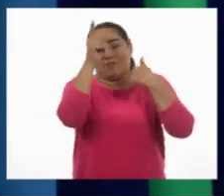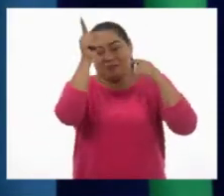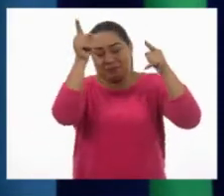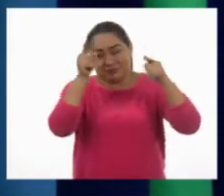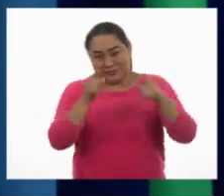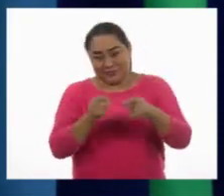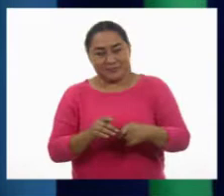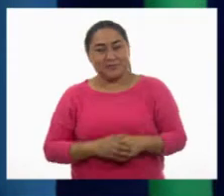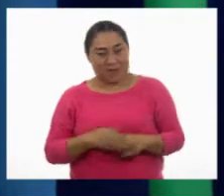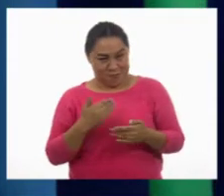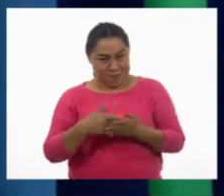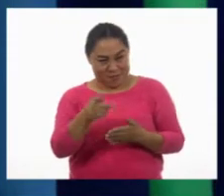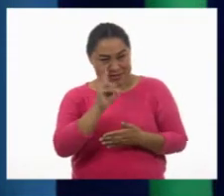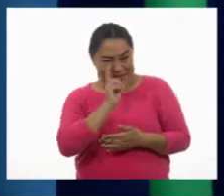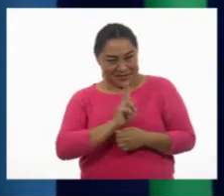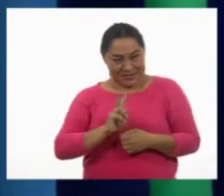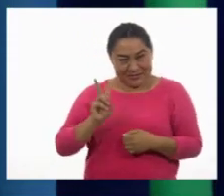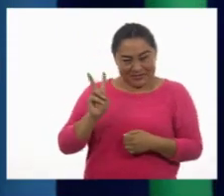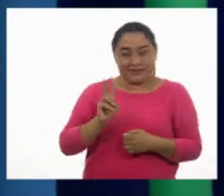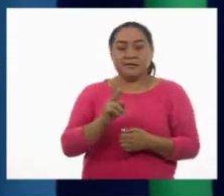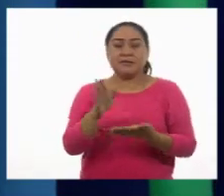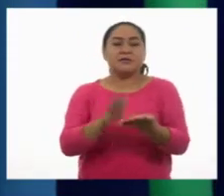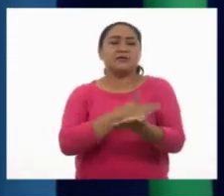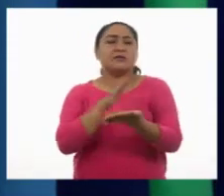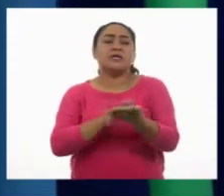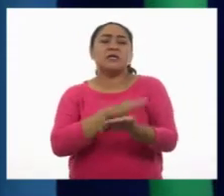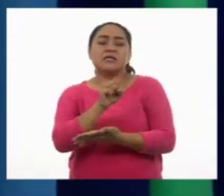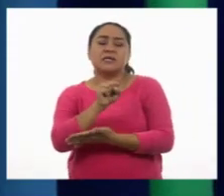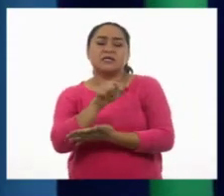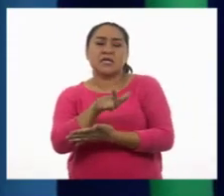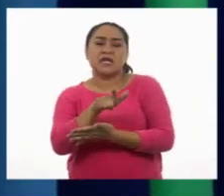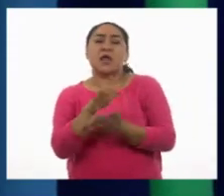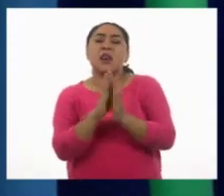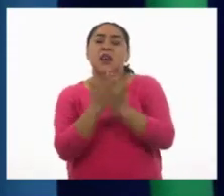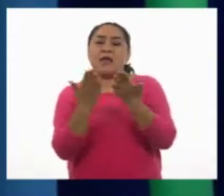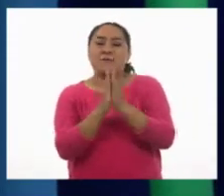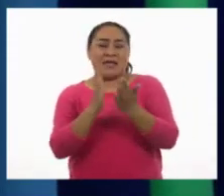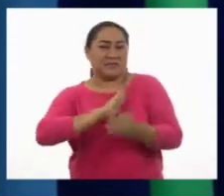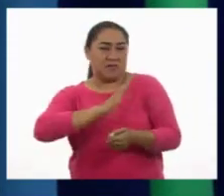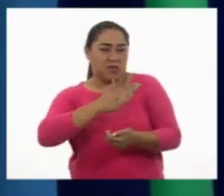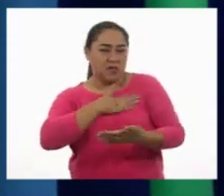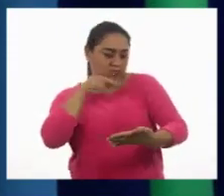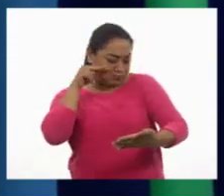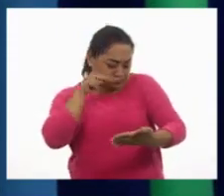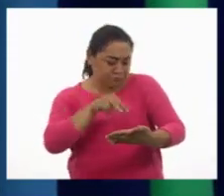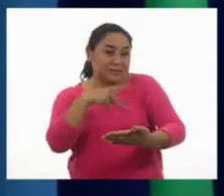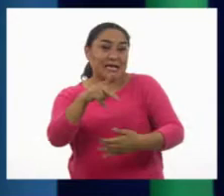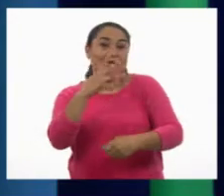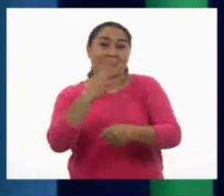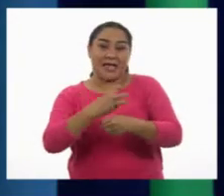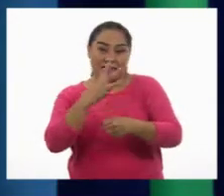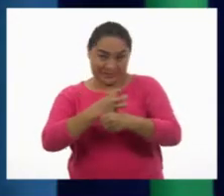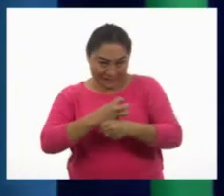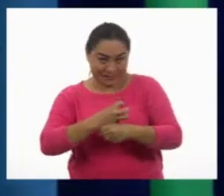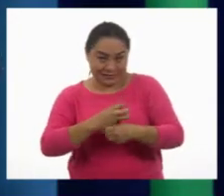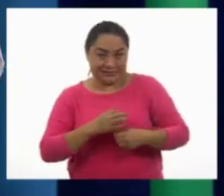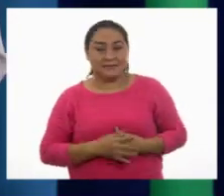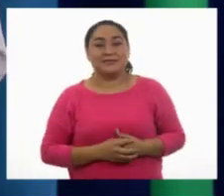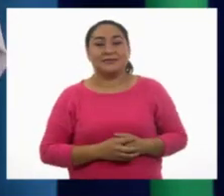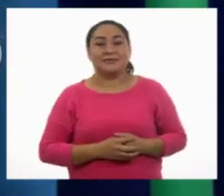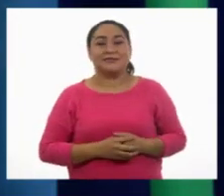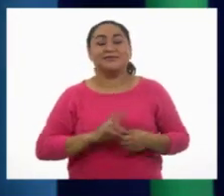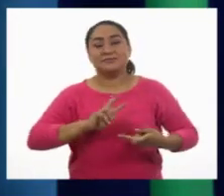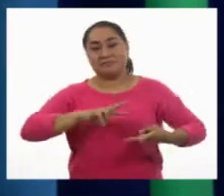puedes observar en la página 67 de tu libro de español de tercer grado.